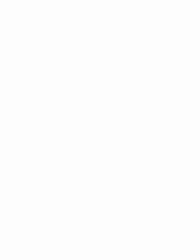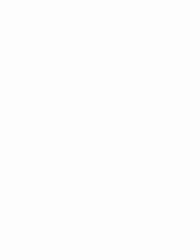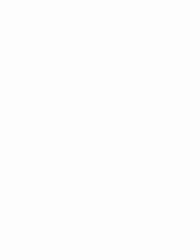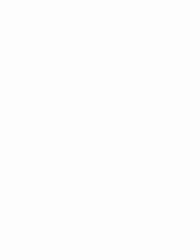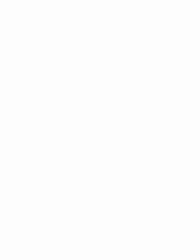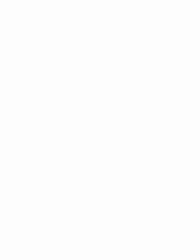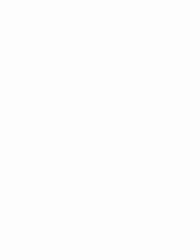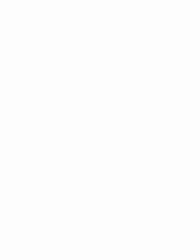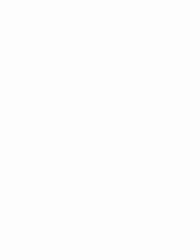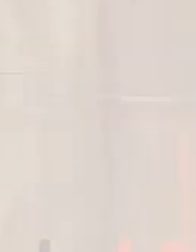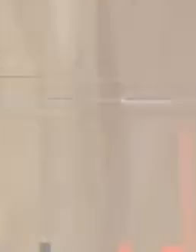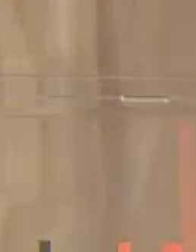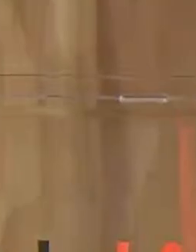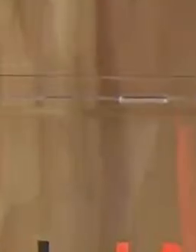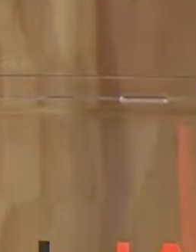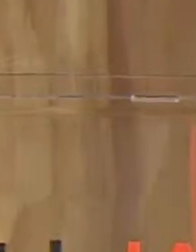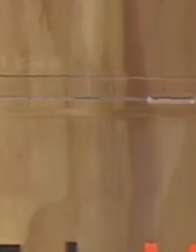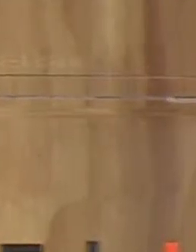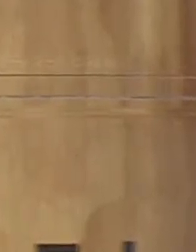Y ahora,